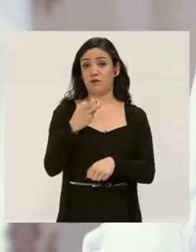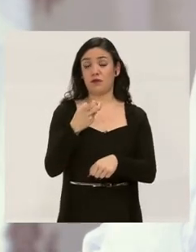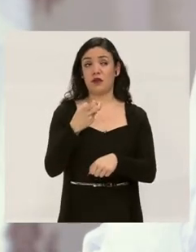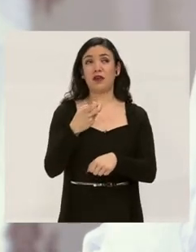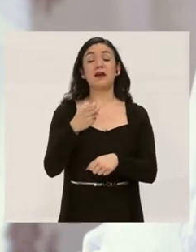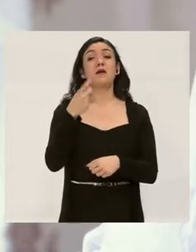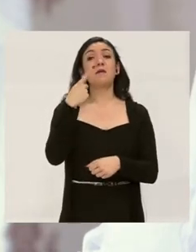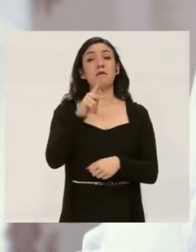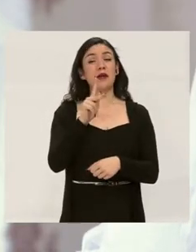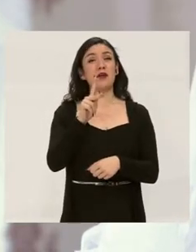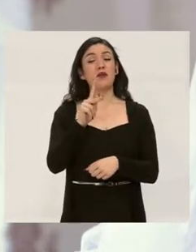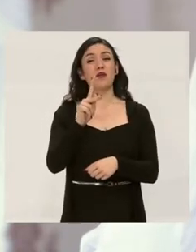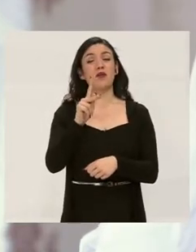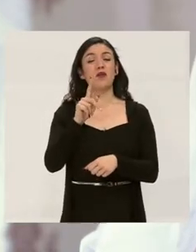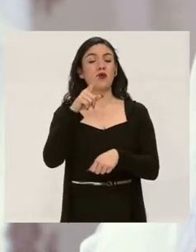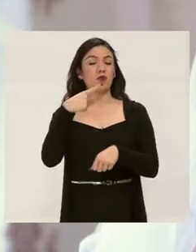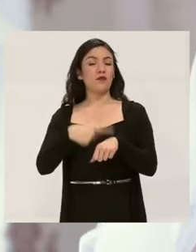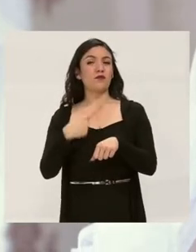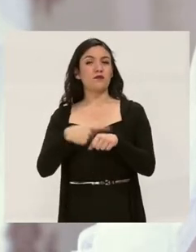enfermedad